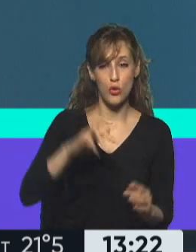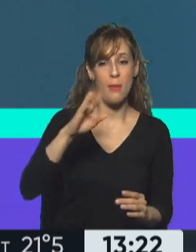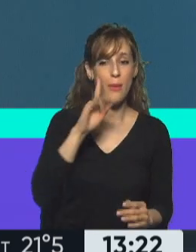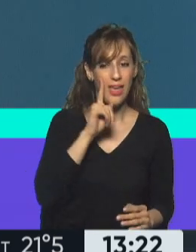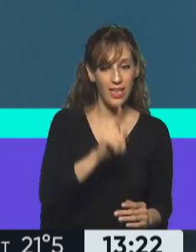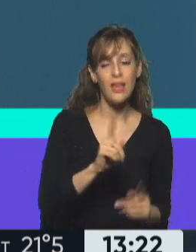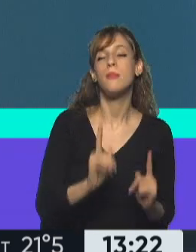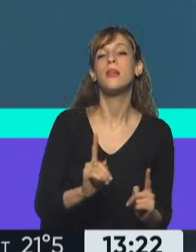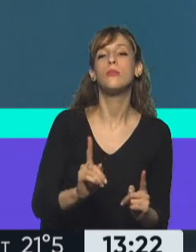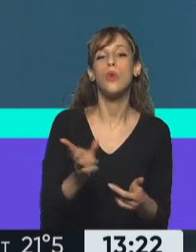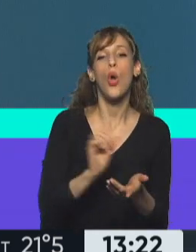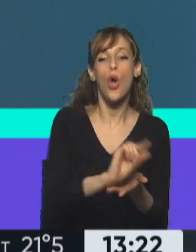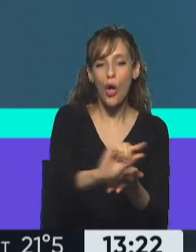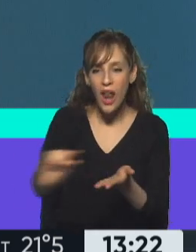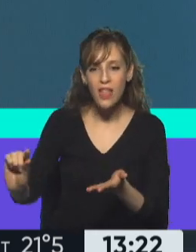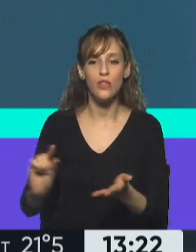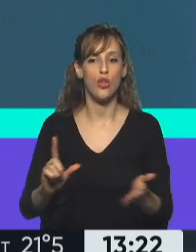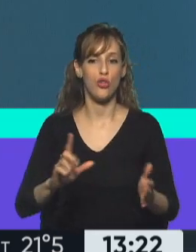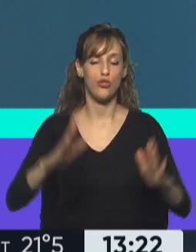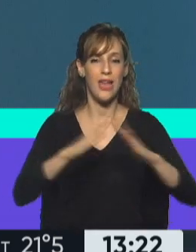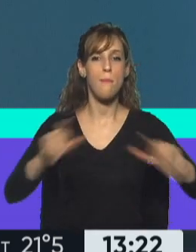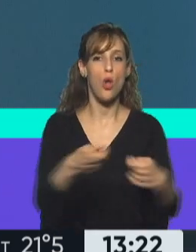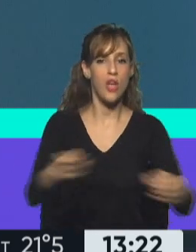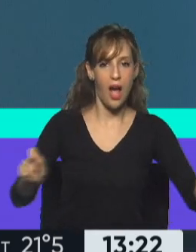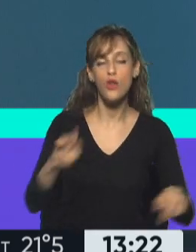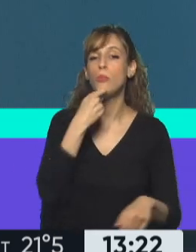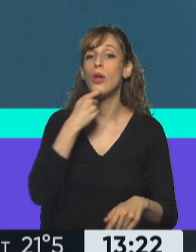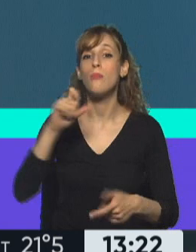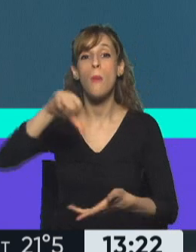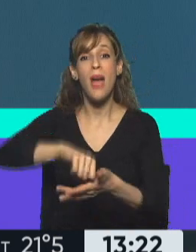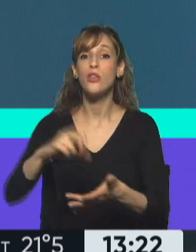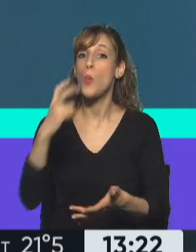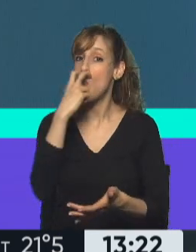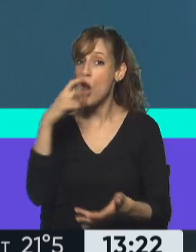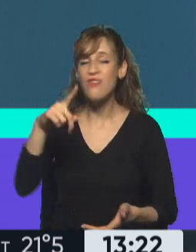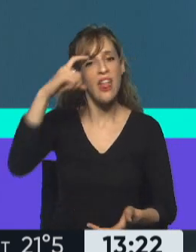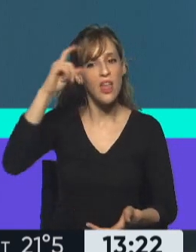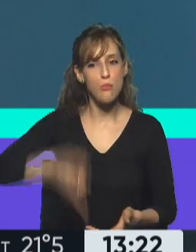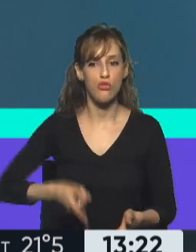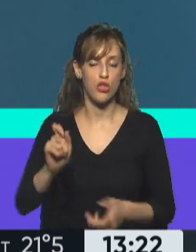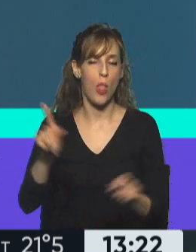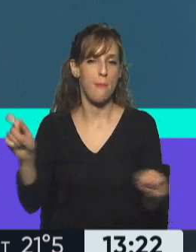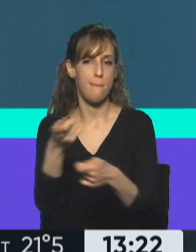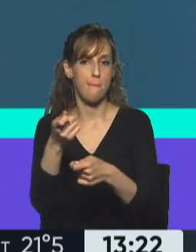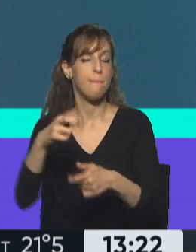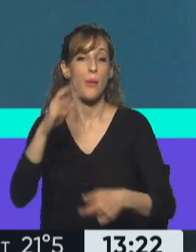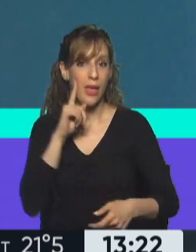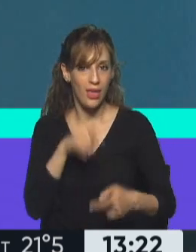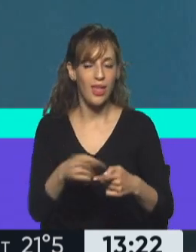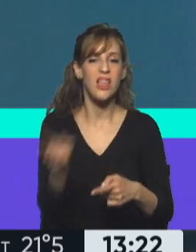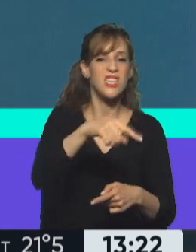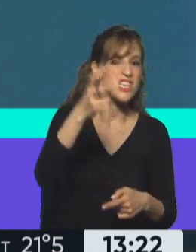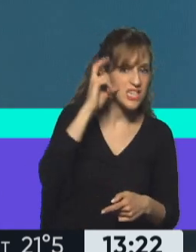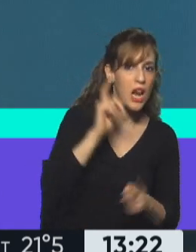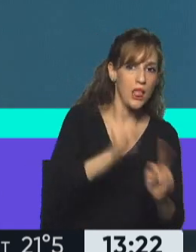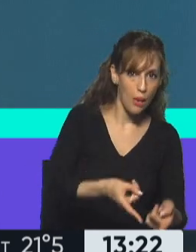en créditos hipotecarios. Países como Bolivia están por sobre el 10% de su PBI. Chile un 23% de su PBI. Estados Unidos